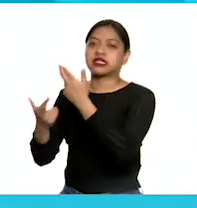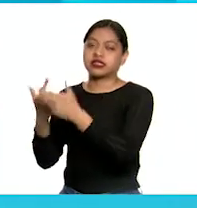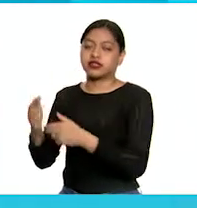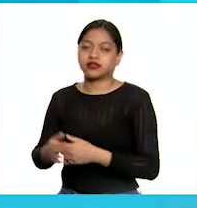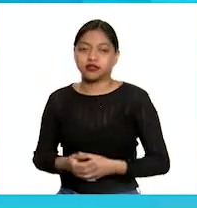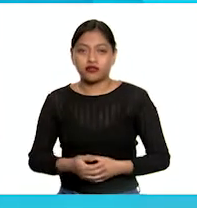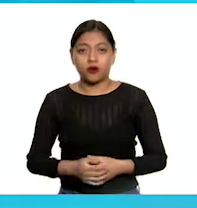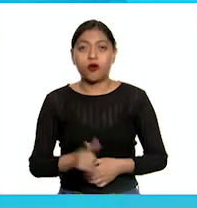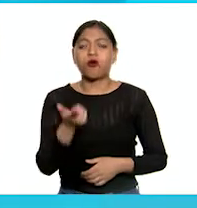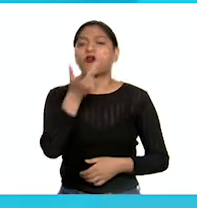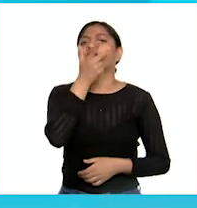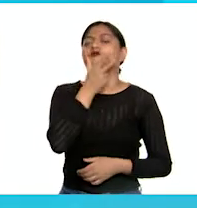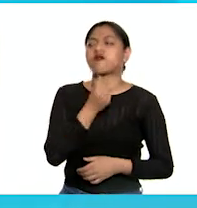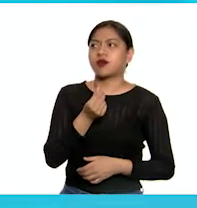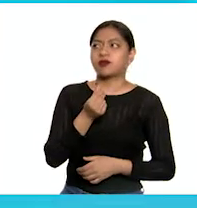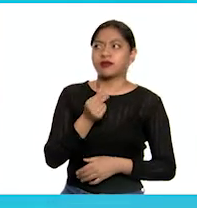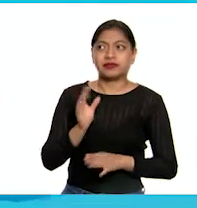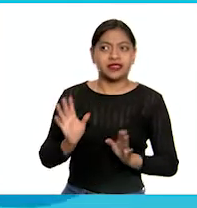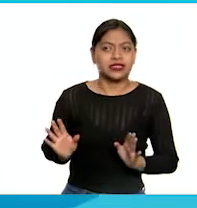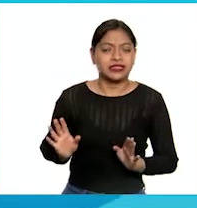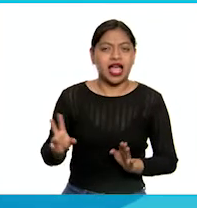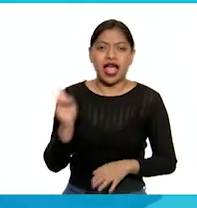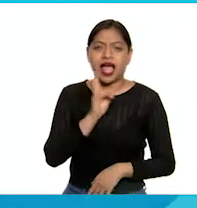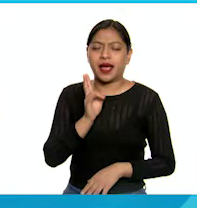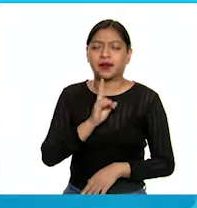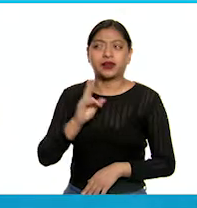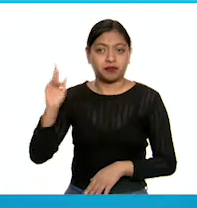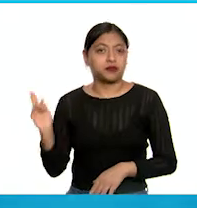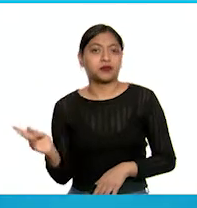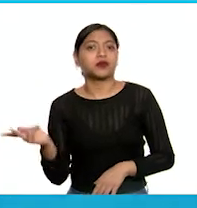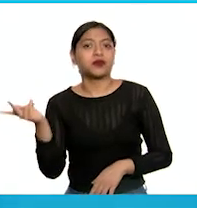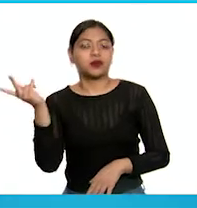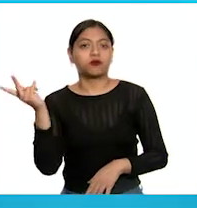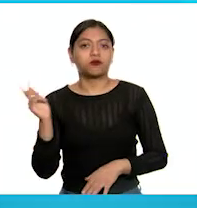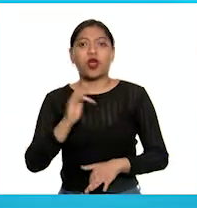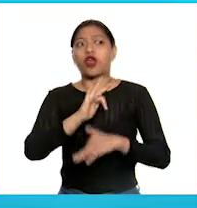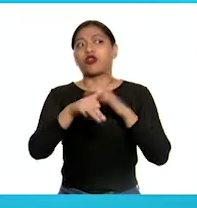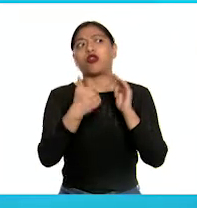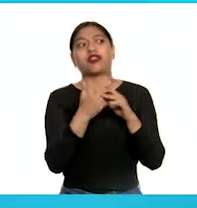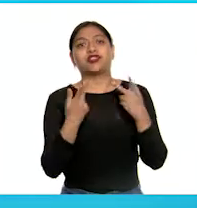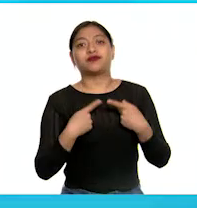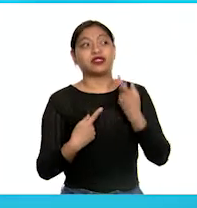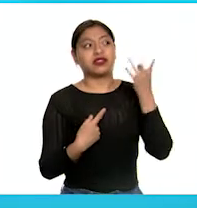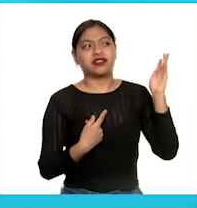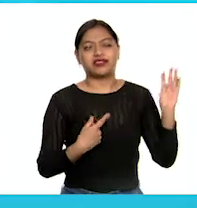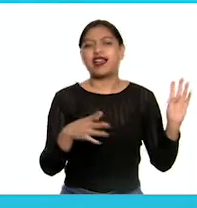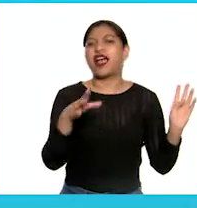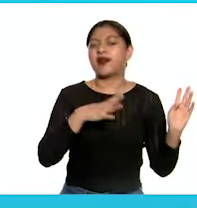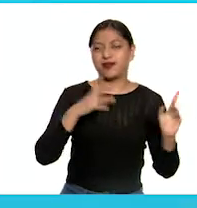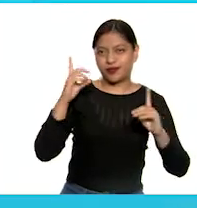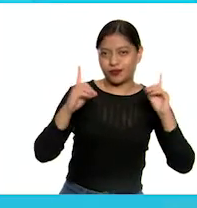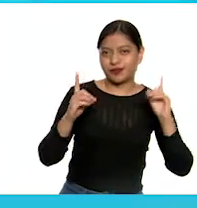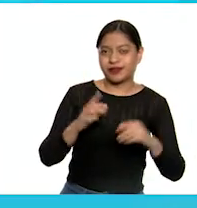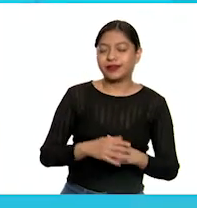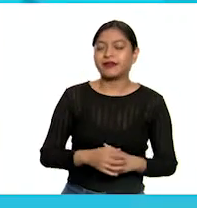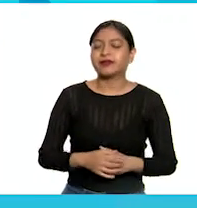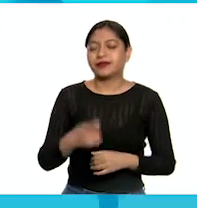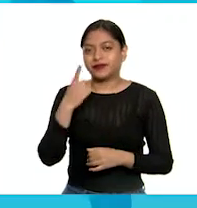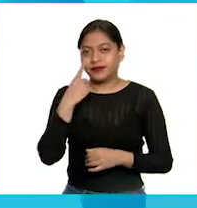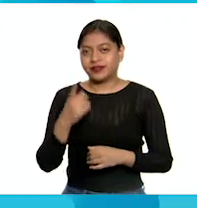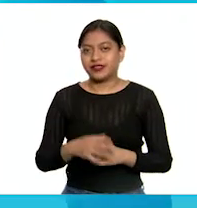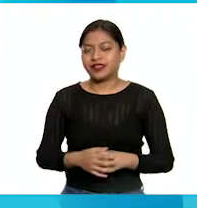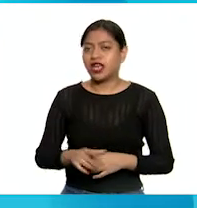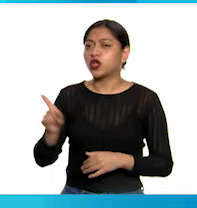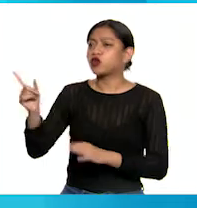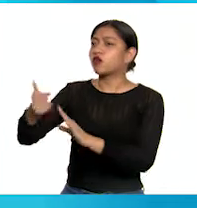Un hombre se atrevió finalmente a hacerle la pregunta que a todos intrigaba. Y exactamente,